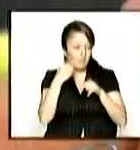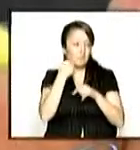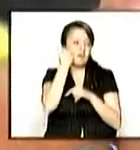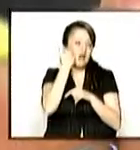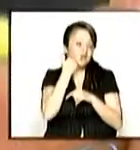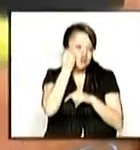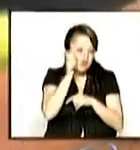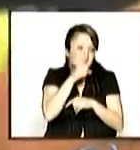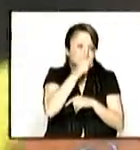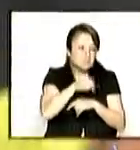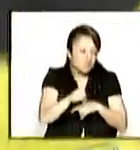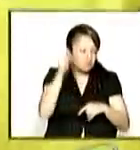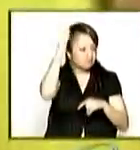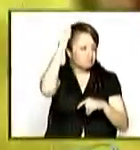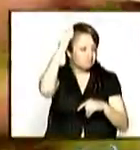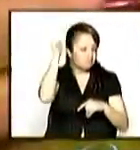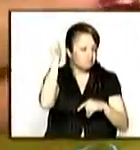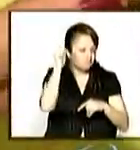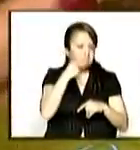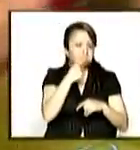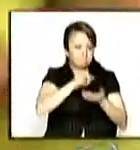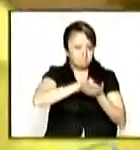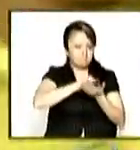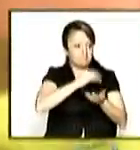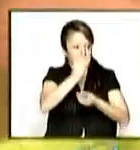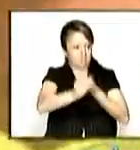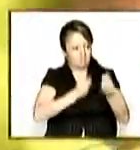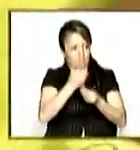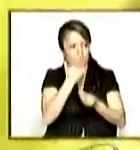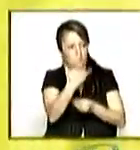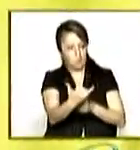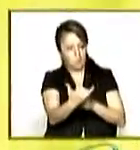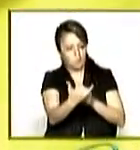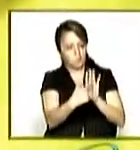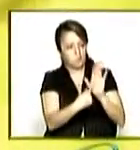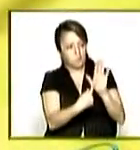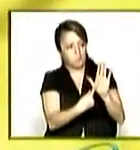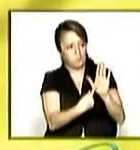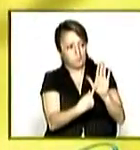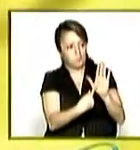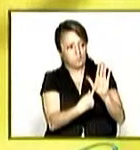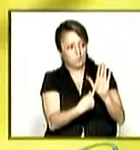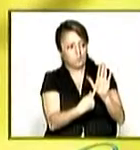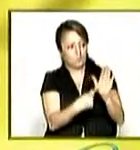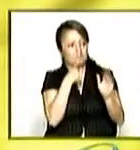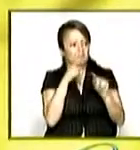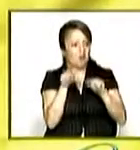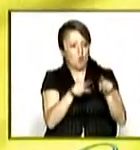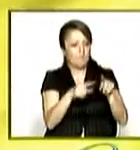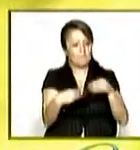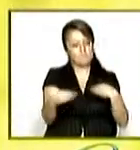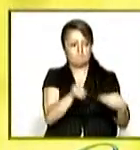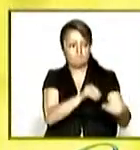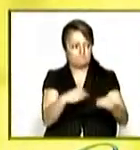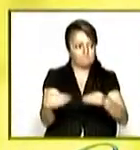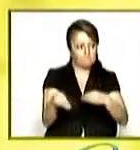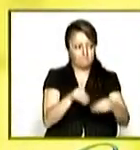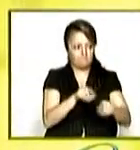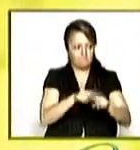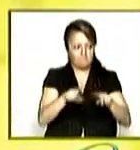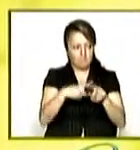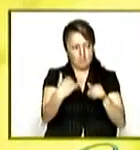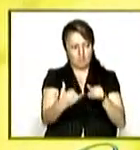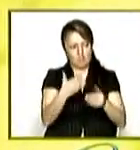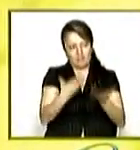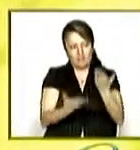mayores, que lo que utilizamos es este tipo de prótesis, que son, en algunos casos son flexibles también, pero eso